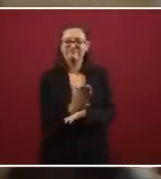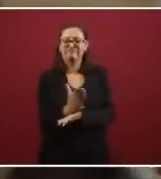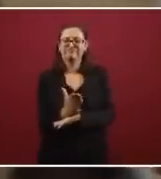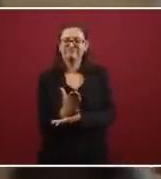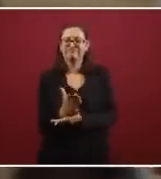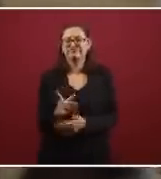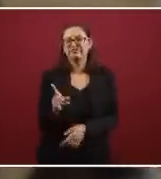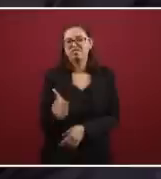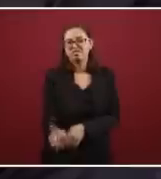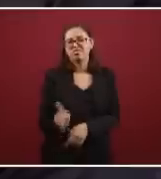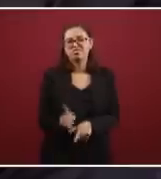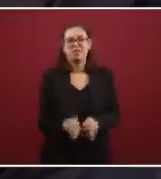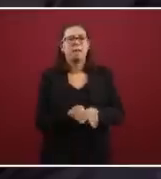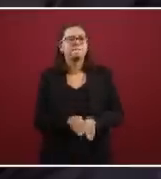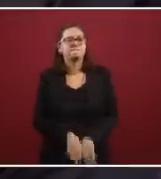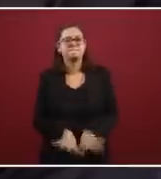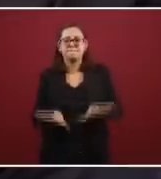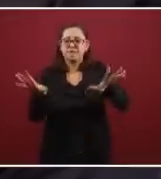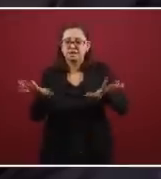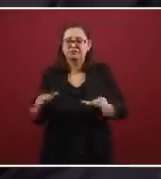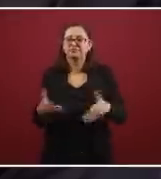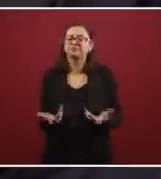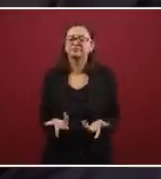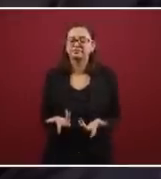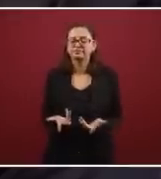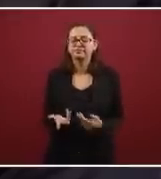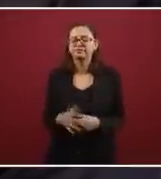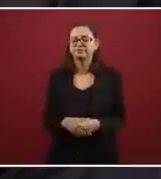emitieron las alertas. Entonces, primero,